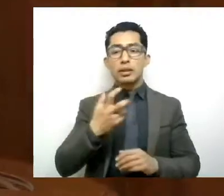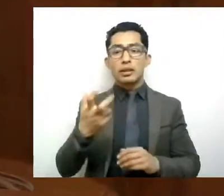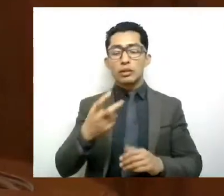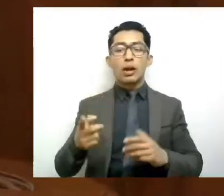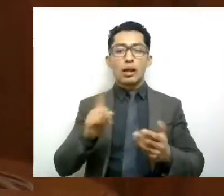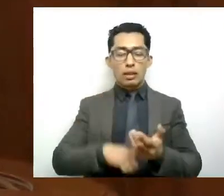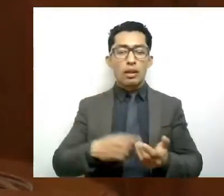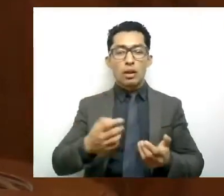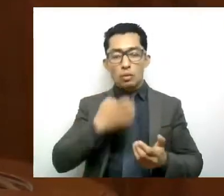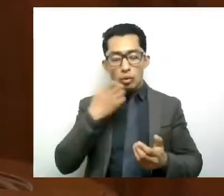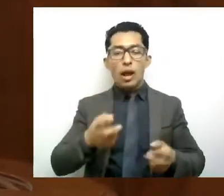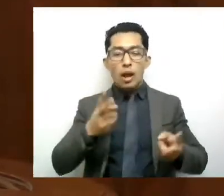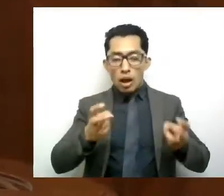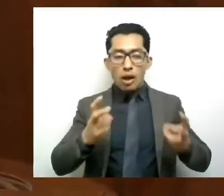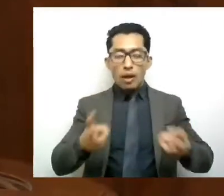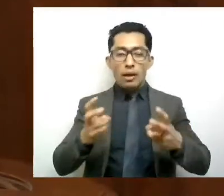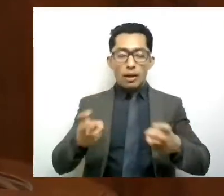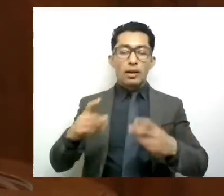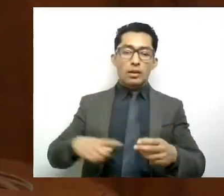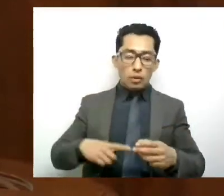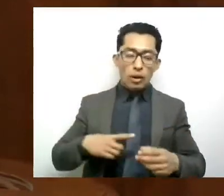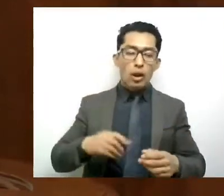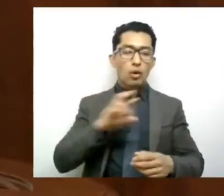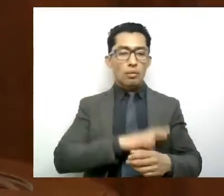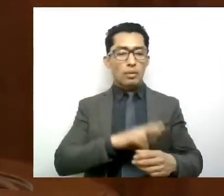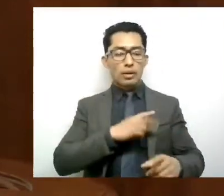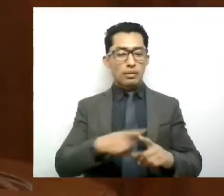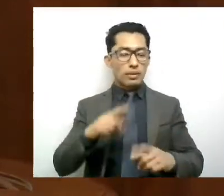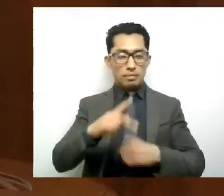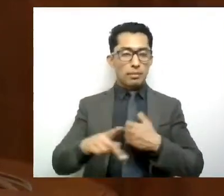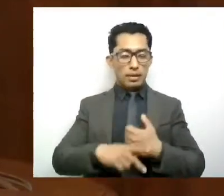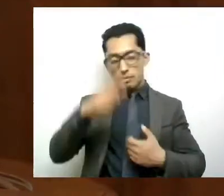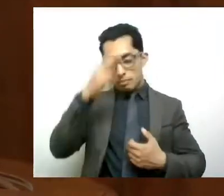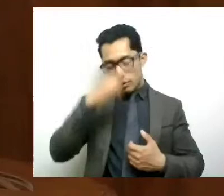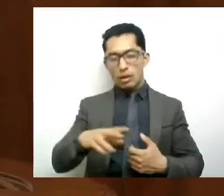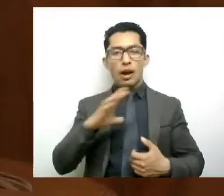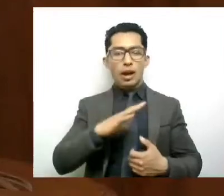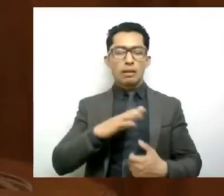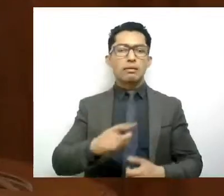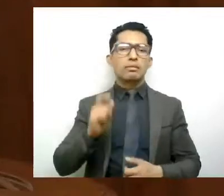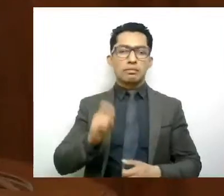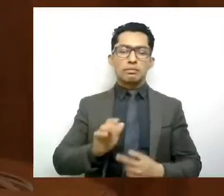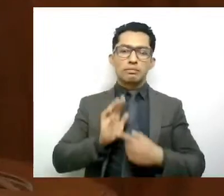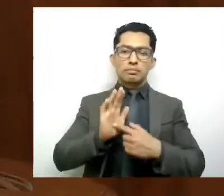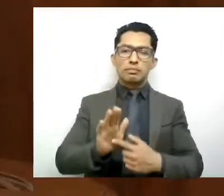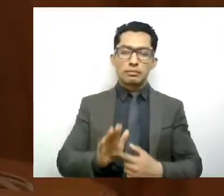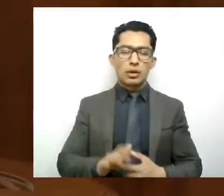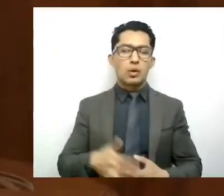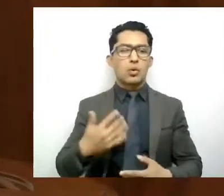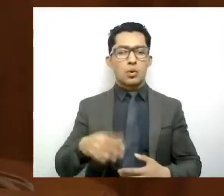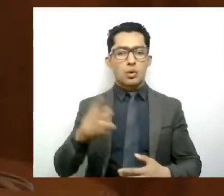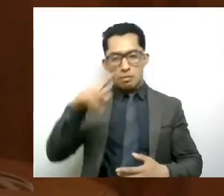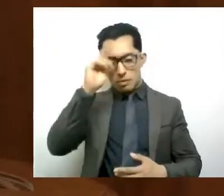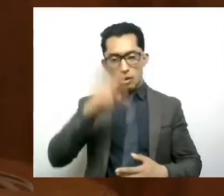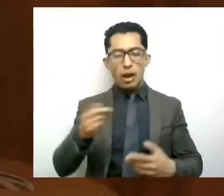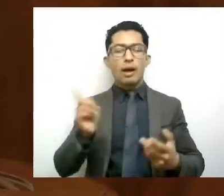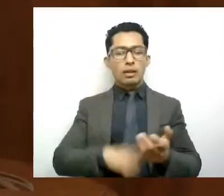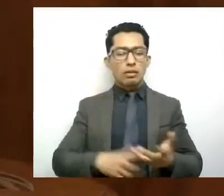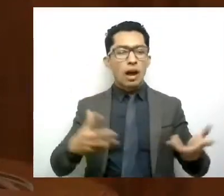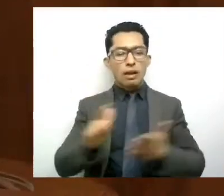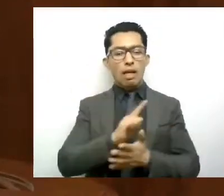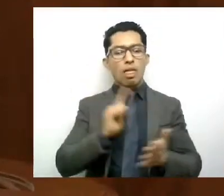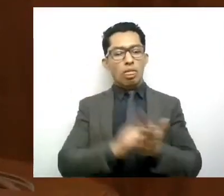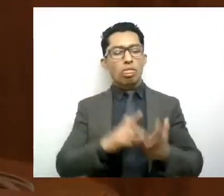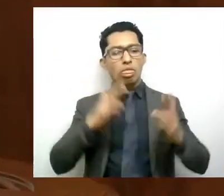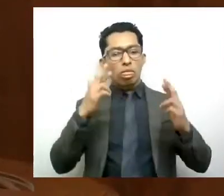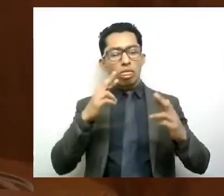educativos públicos y privados en todo el país, cifras que demuestran el incremento en el índice delictivo a